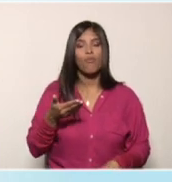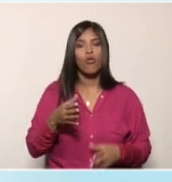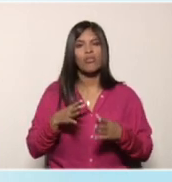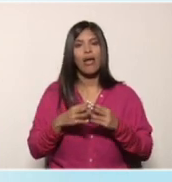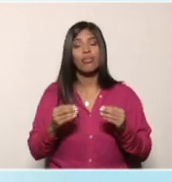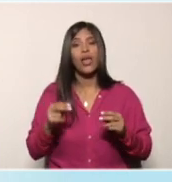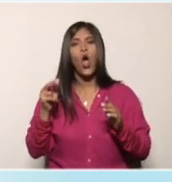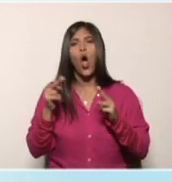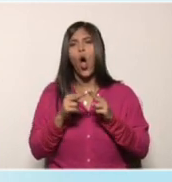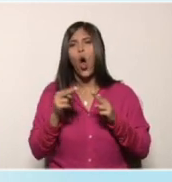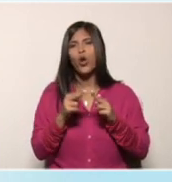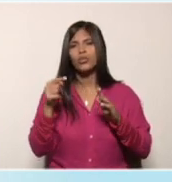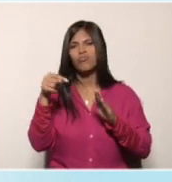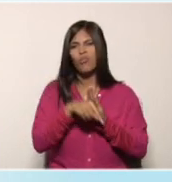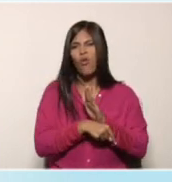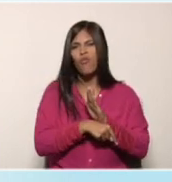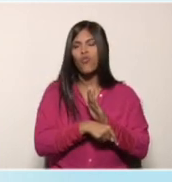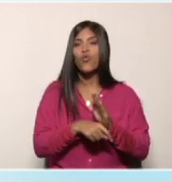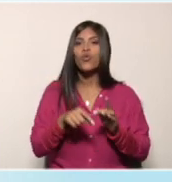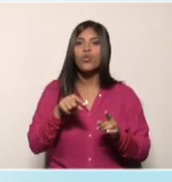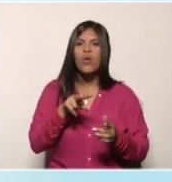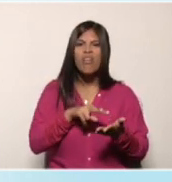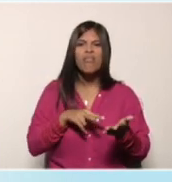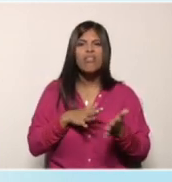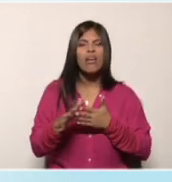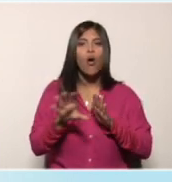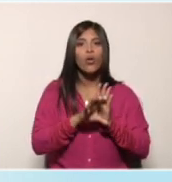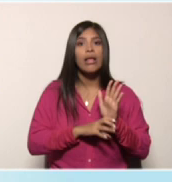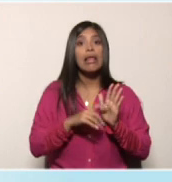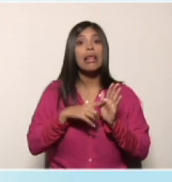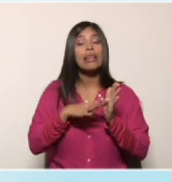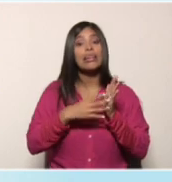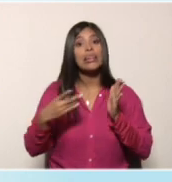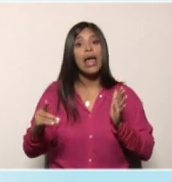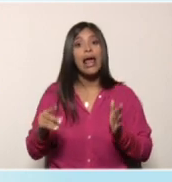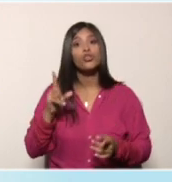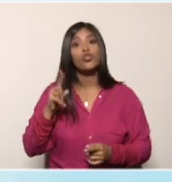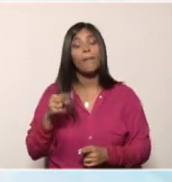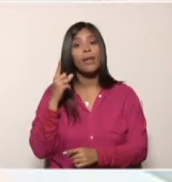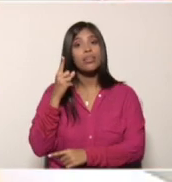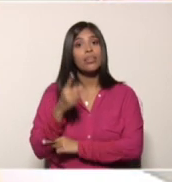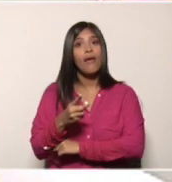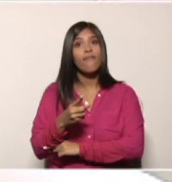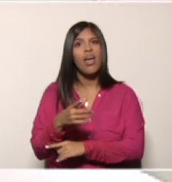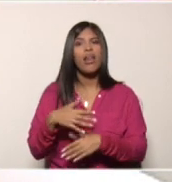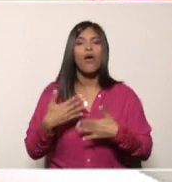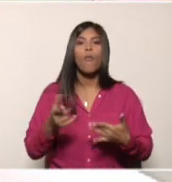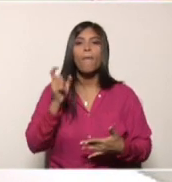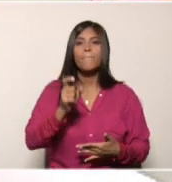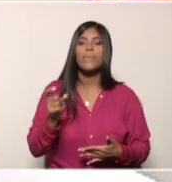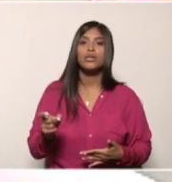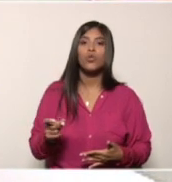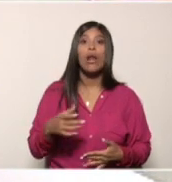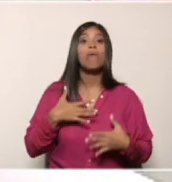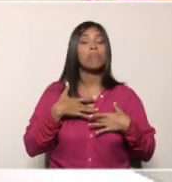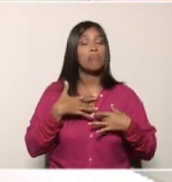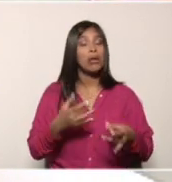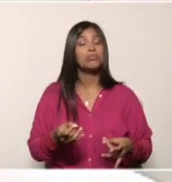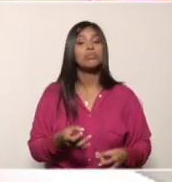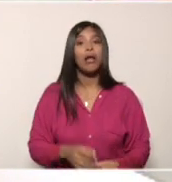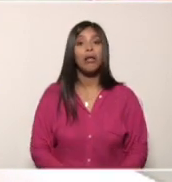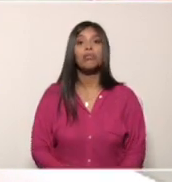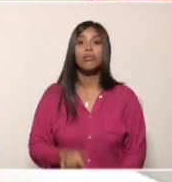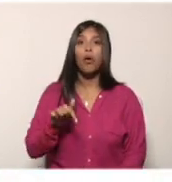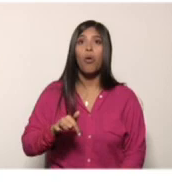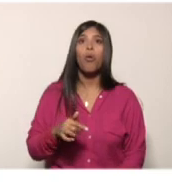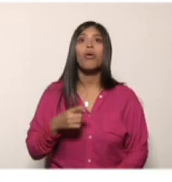qué parte de la Constitución nos habla sobre este tema. Y qué derechos están ahí establecidos y como usted dice, qué deberes también como ciudadanos tenemos. Interesante recorrido, profe,